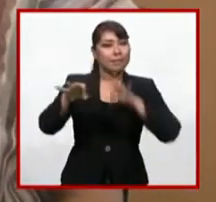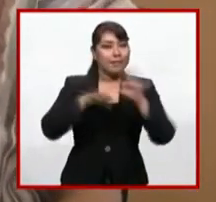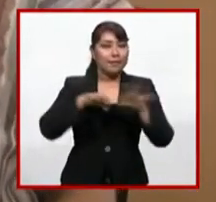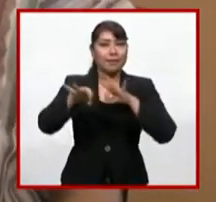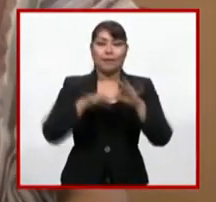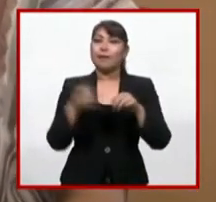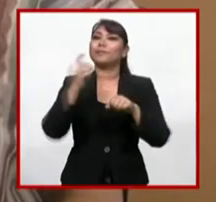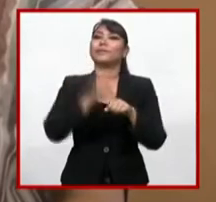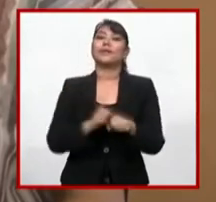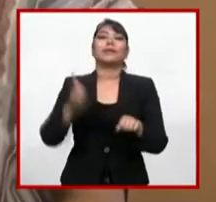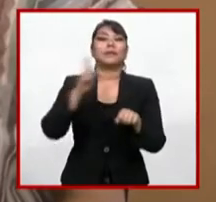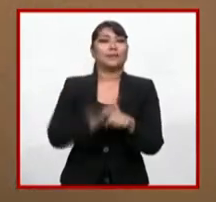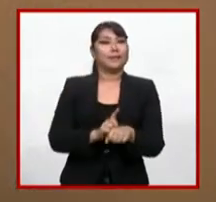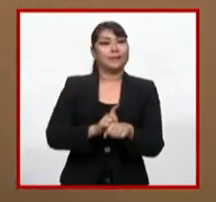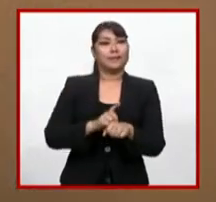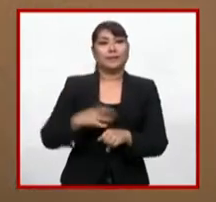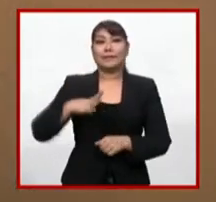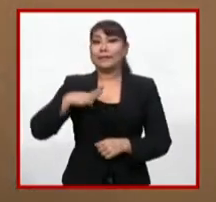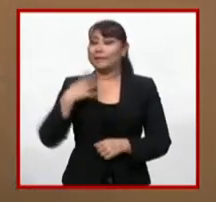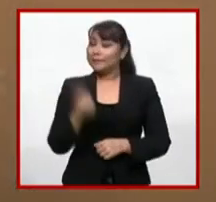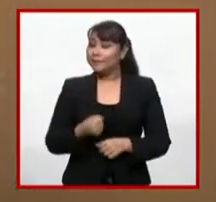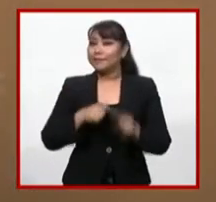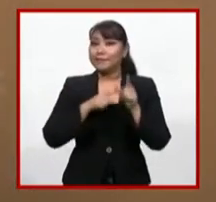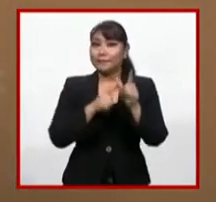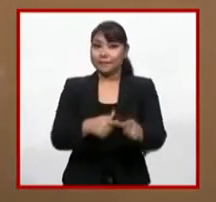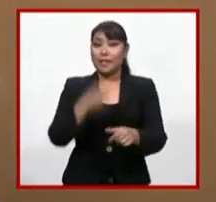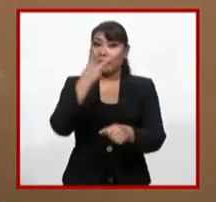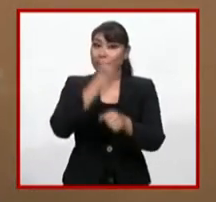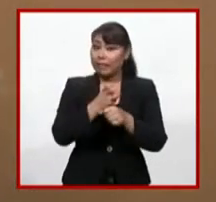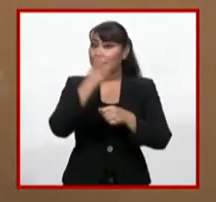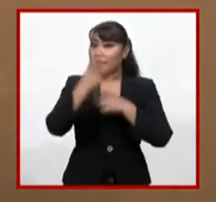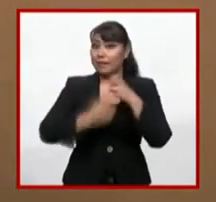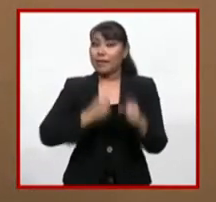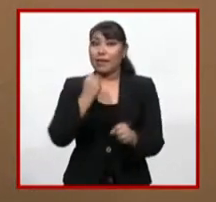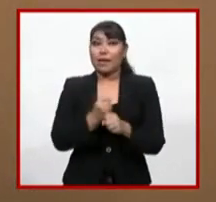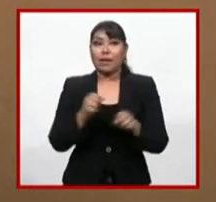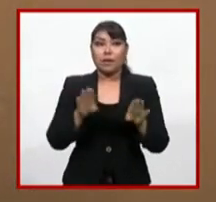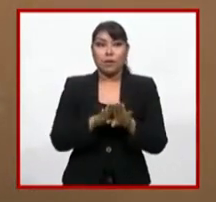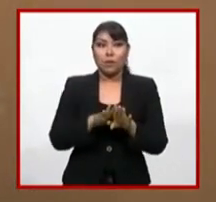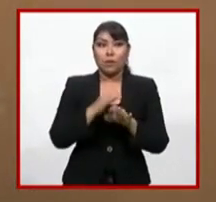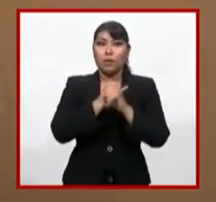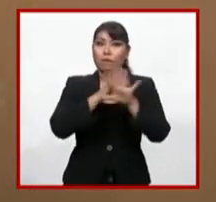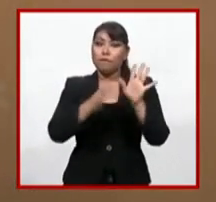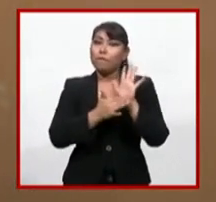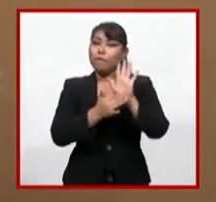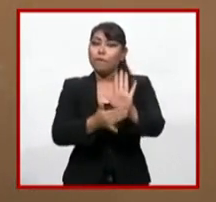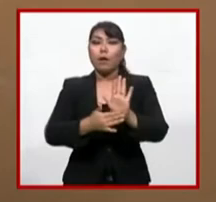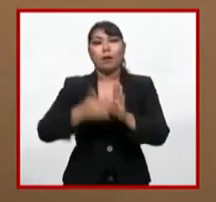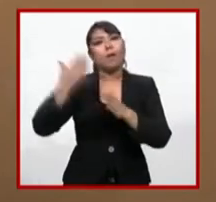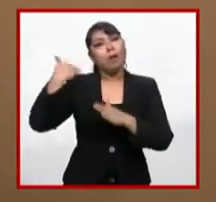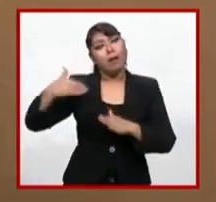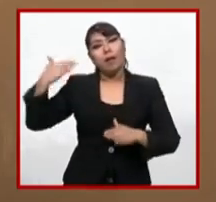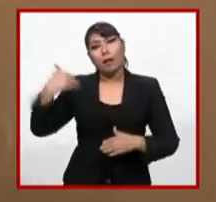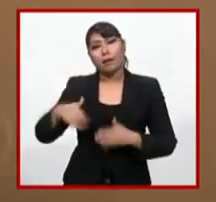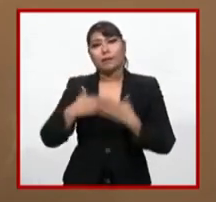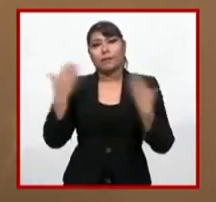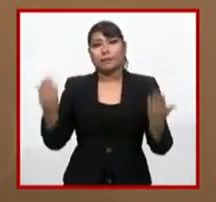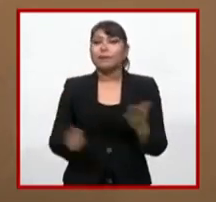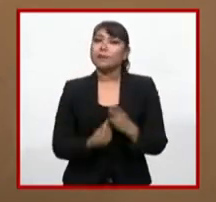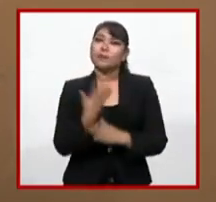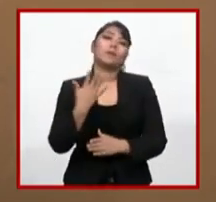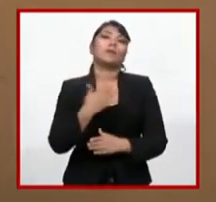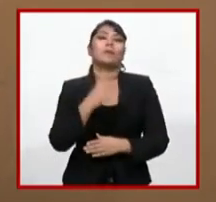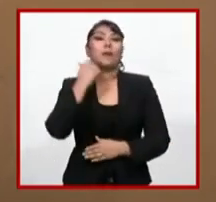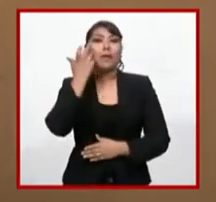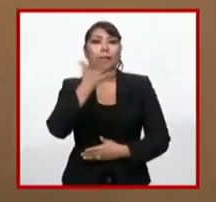días de manera incansable y con el corazón. En este tercer año no tendremos un informe como en años anteriores, pero quiero compartir con